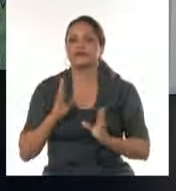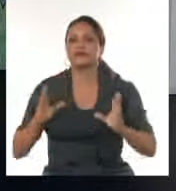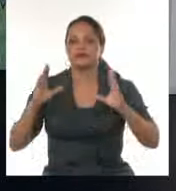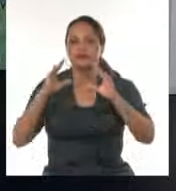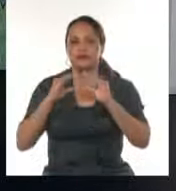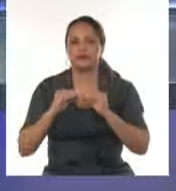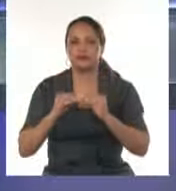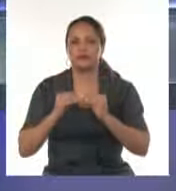día y hasta mañana.